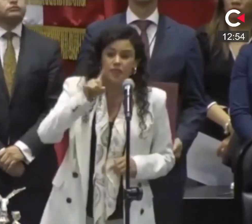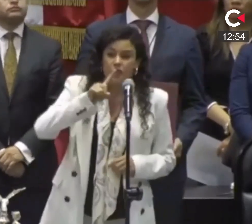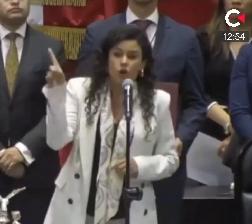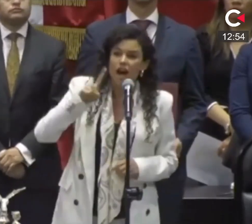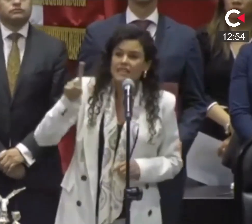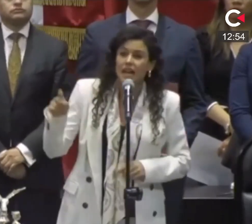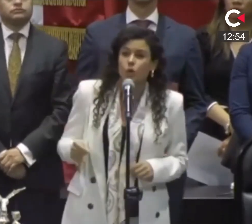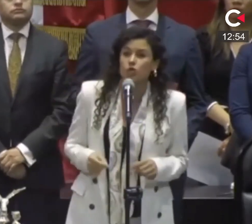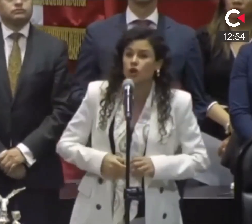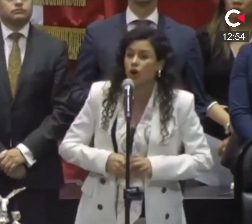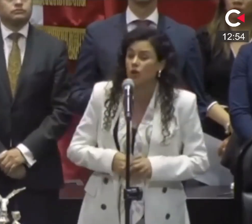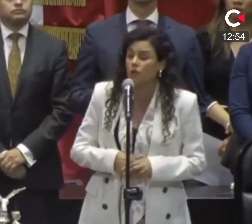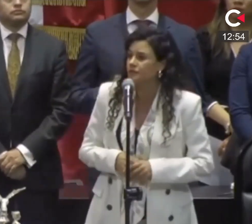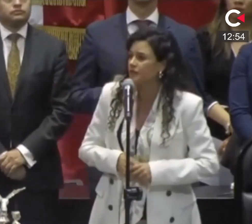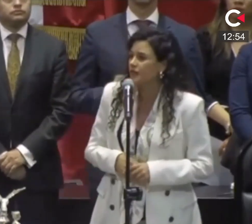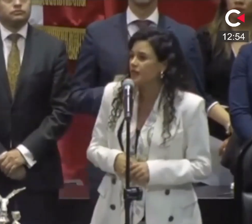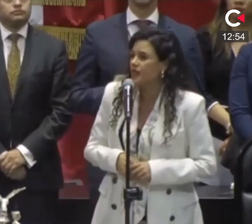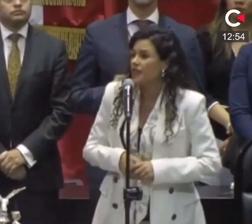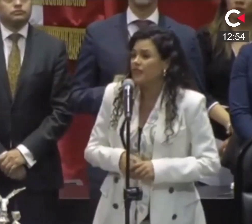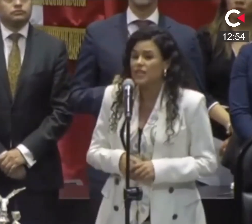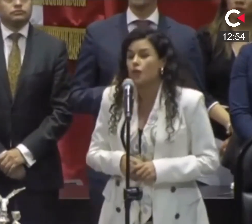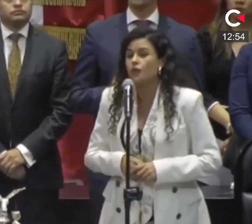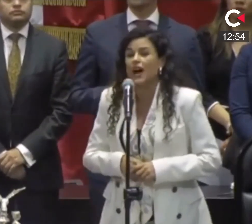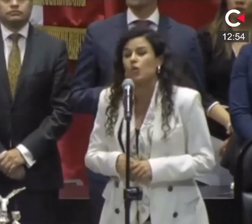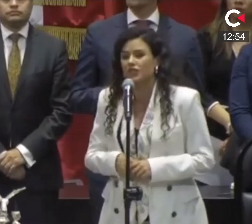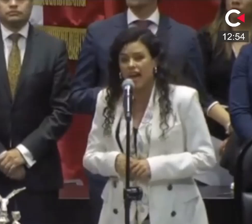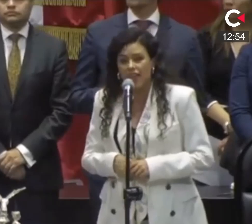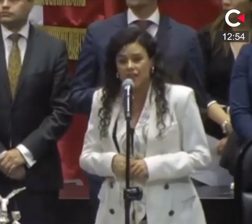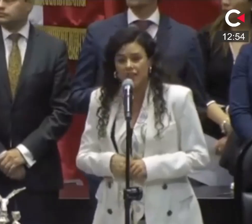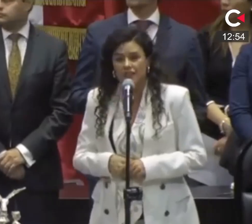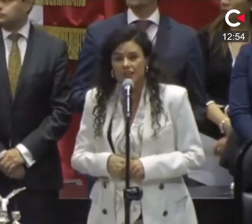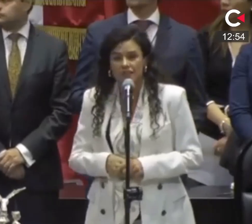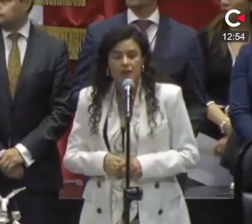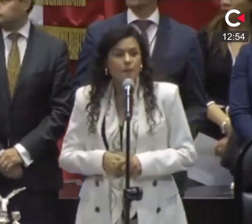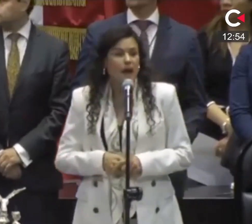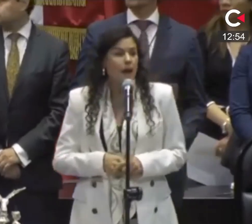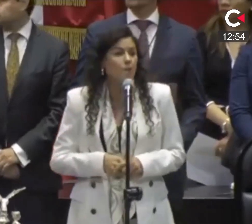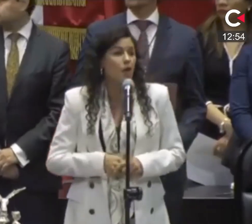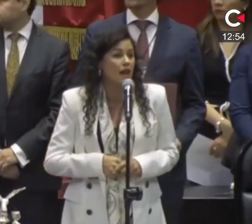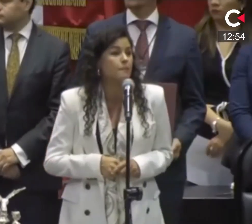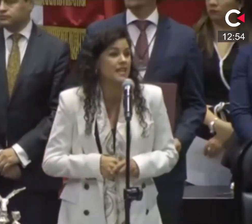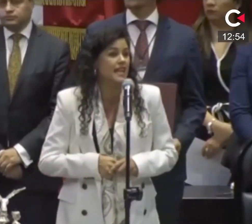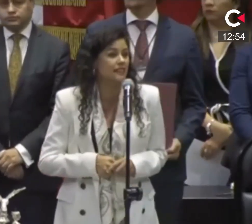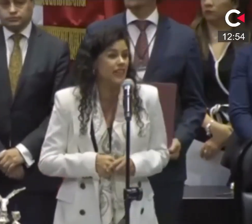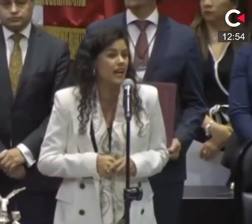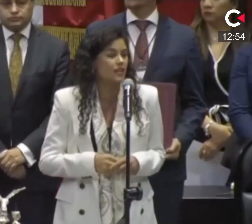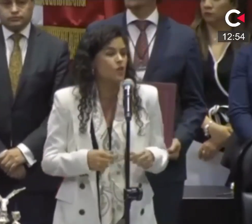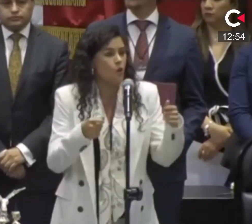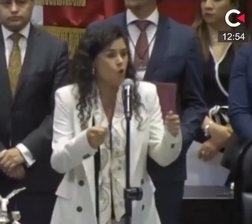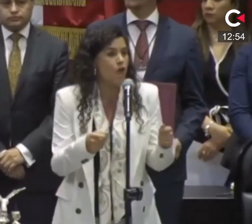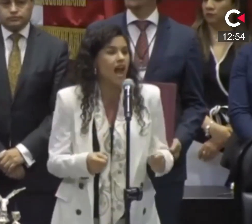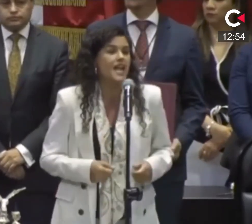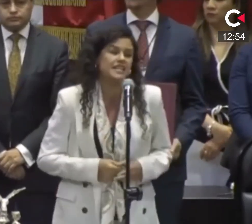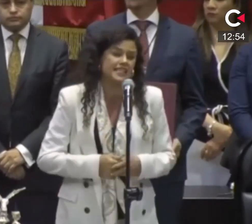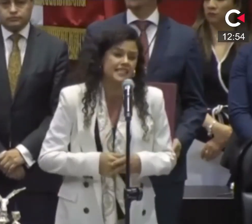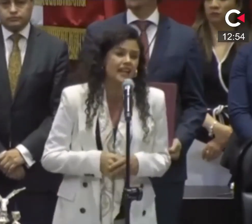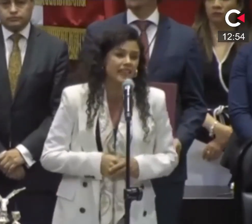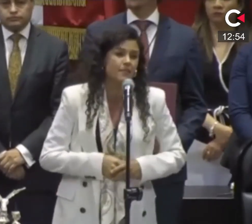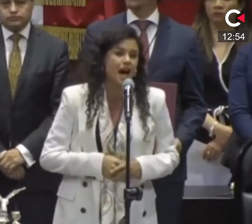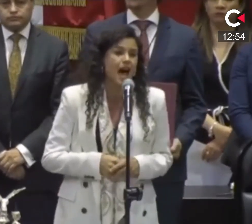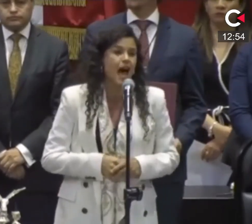decidido no hacer uso de su facultad para poder presentar